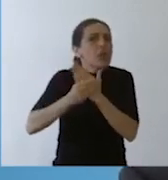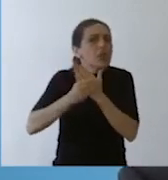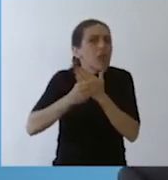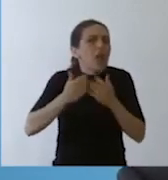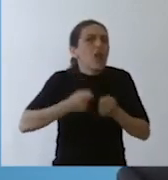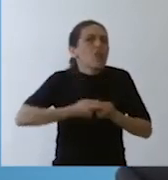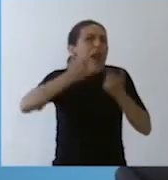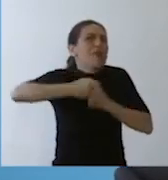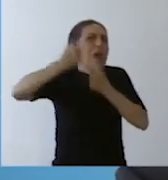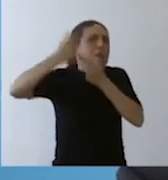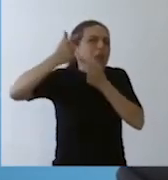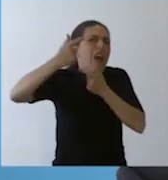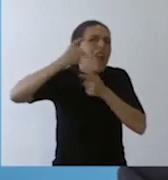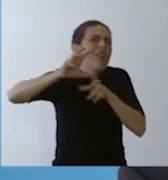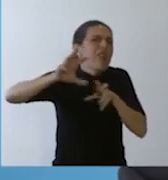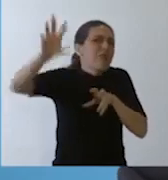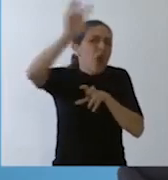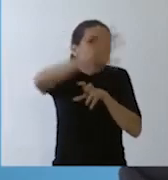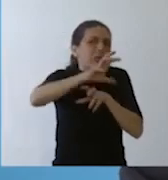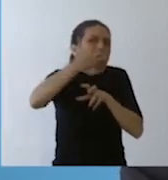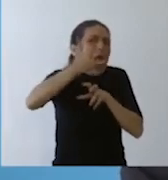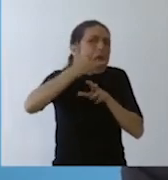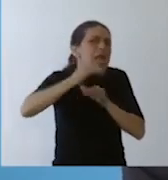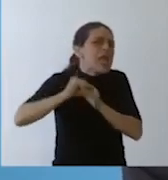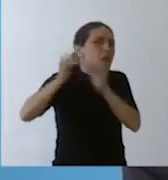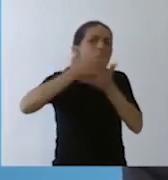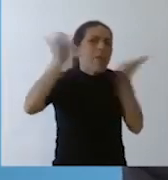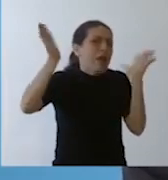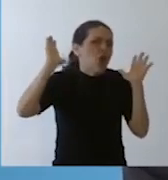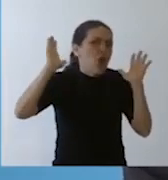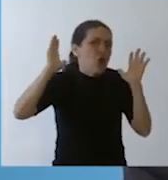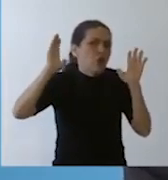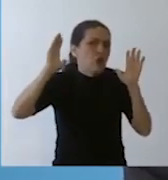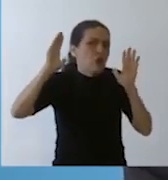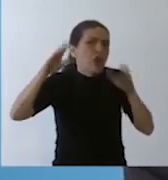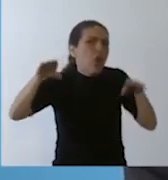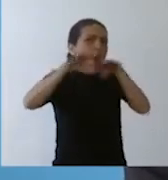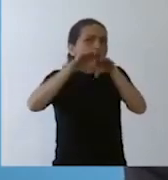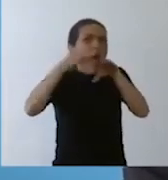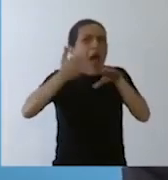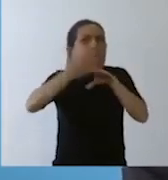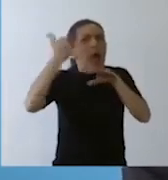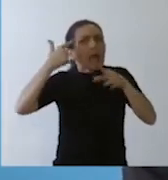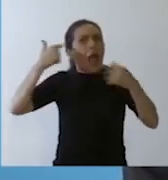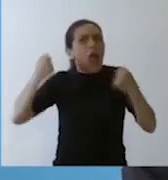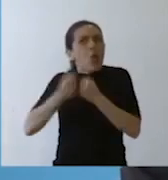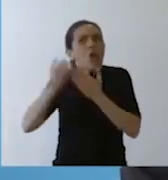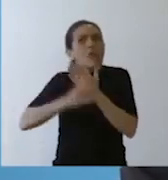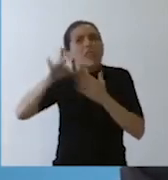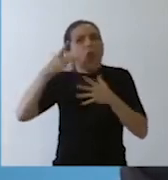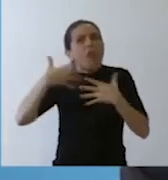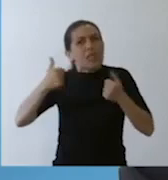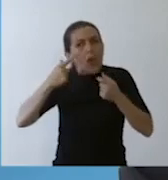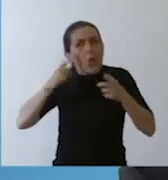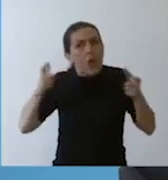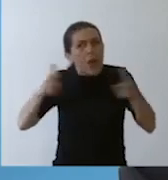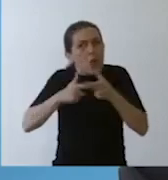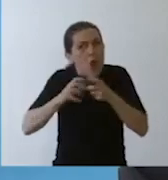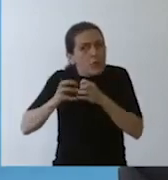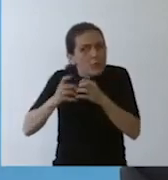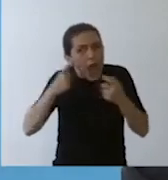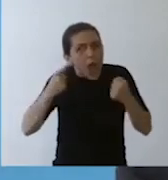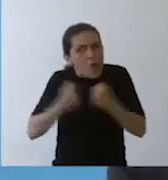todas las provincias, hay un sentido de equidad y se construye un consenso previo con todos los ministros de salud antes de